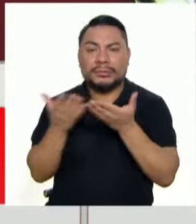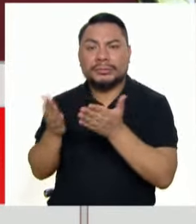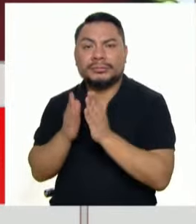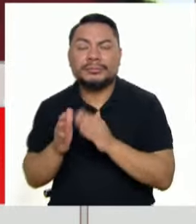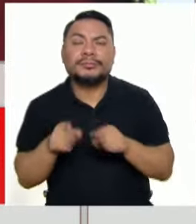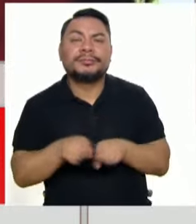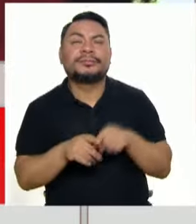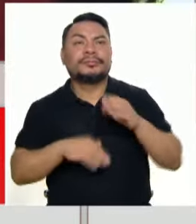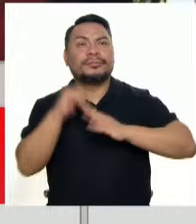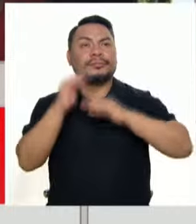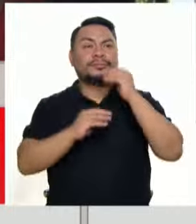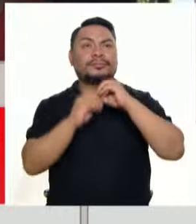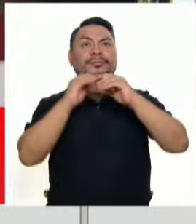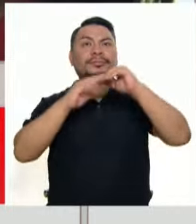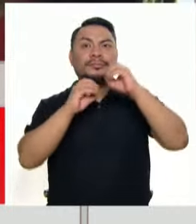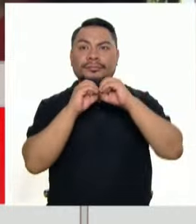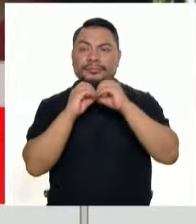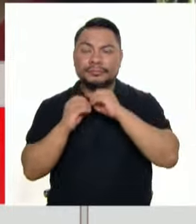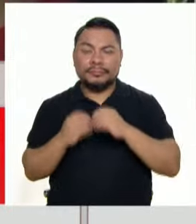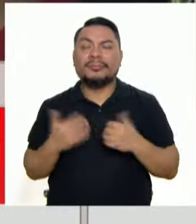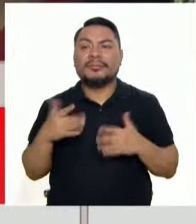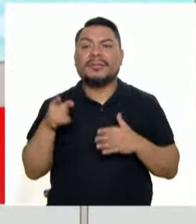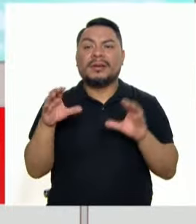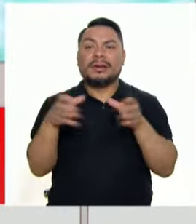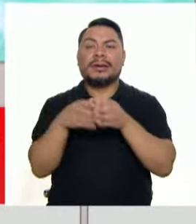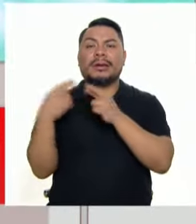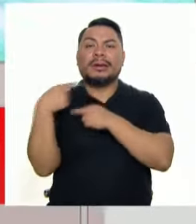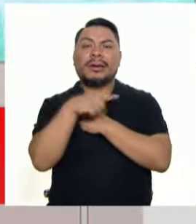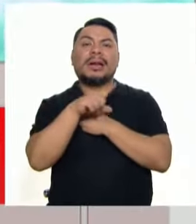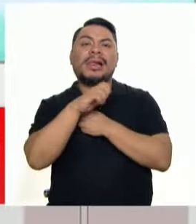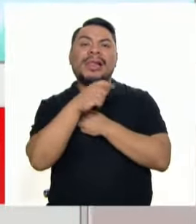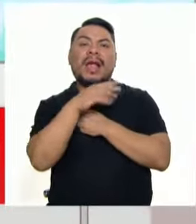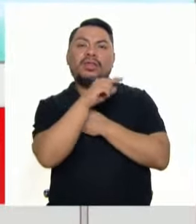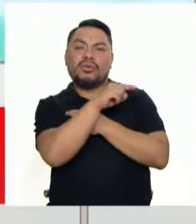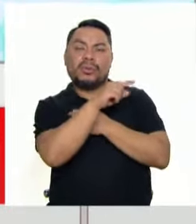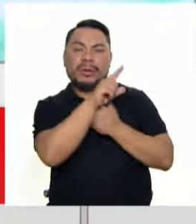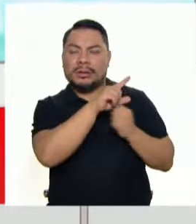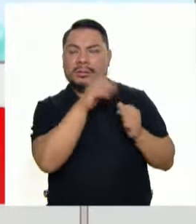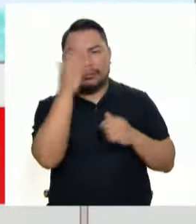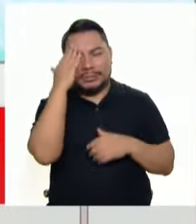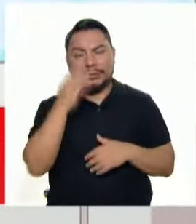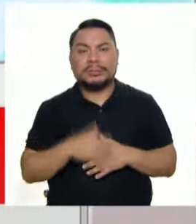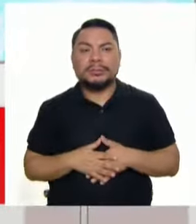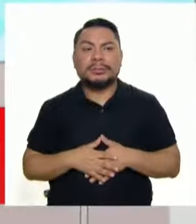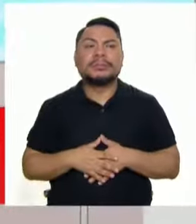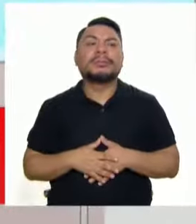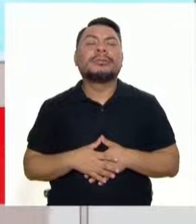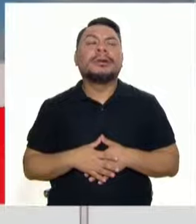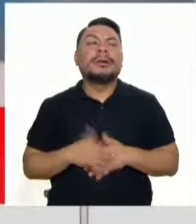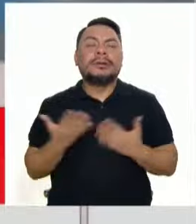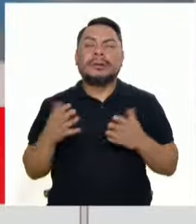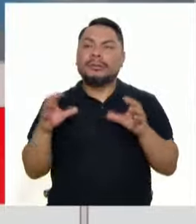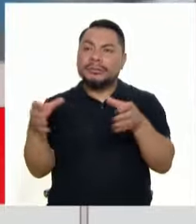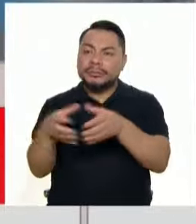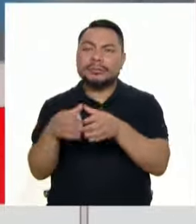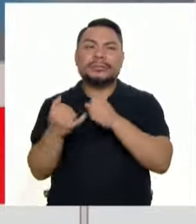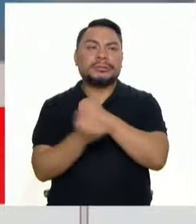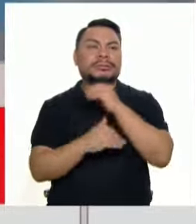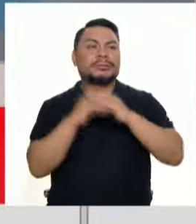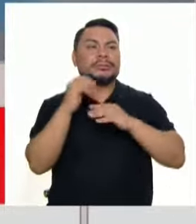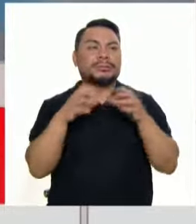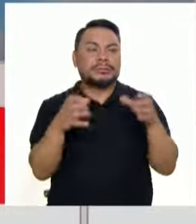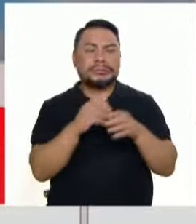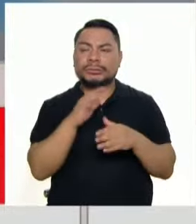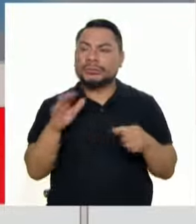y la edificación de infraestructura lo va a hacer legado. De instituciones, de centros, de infraestructuras,